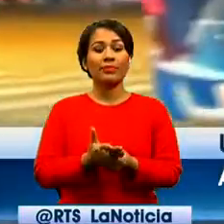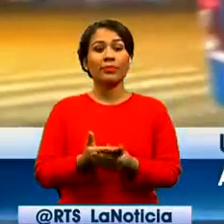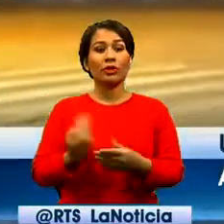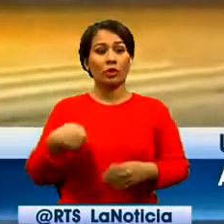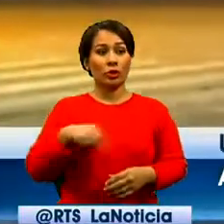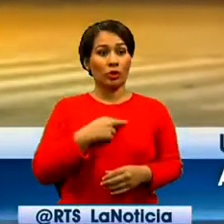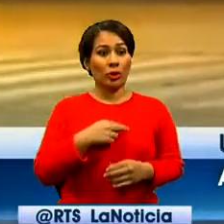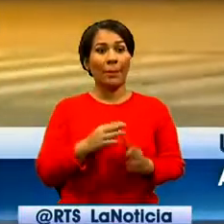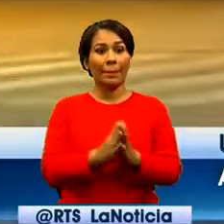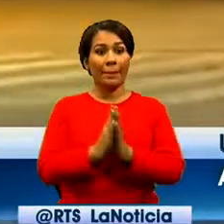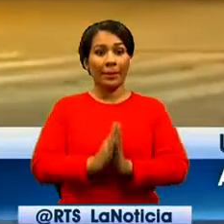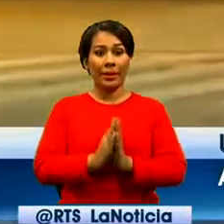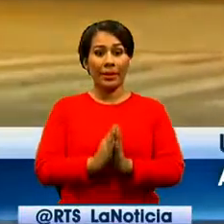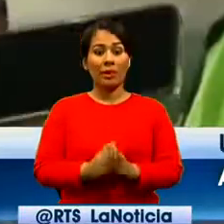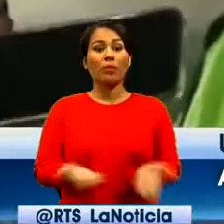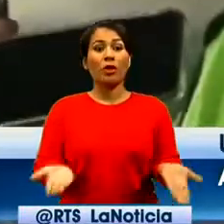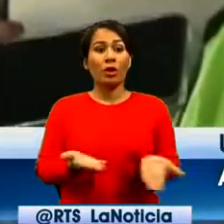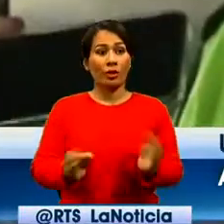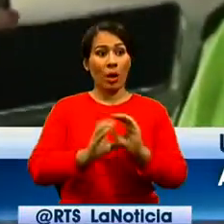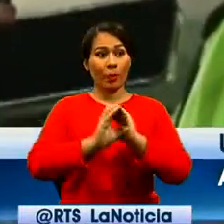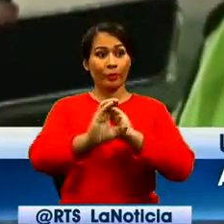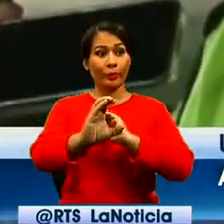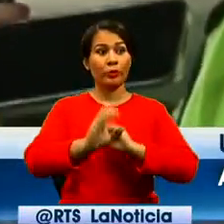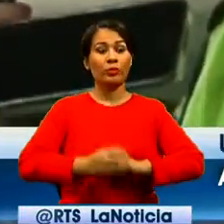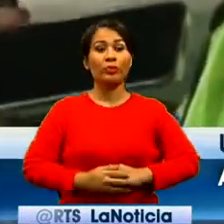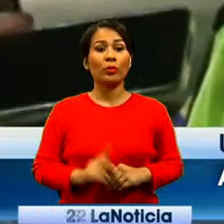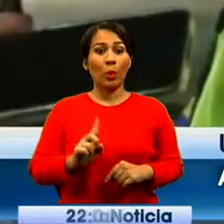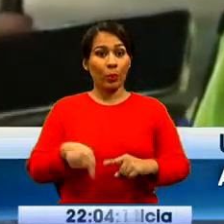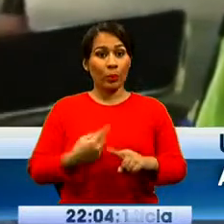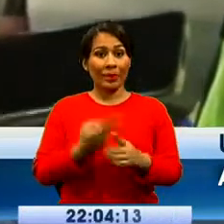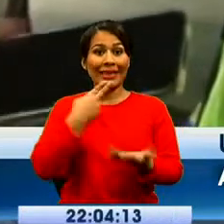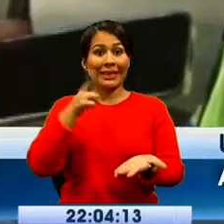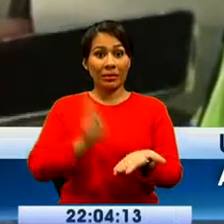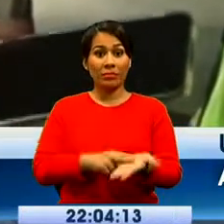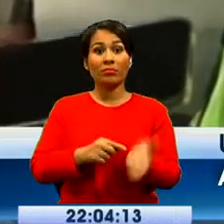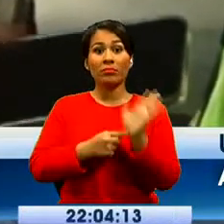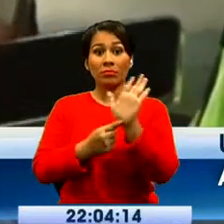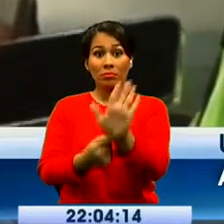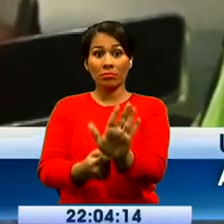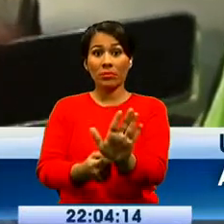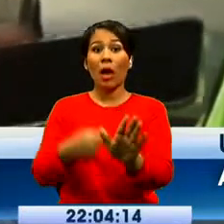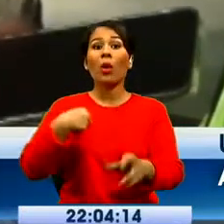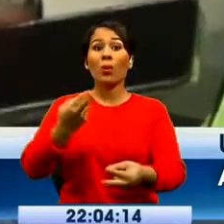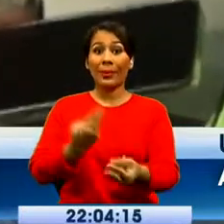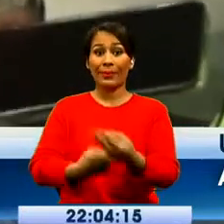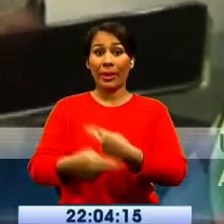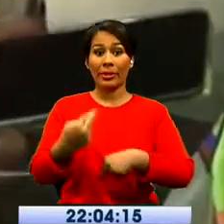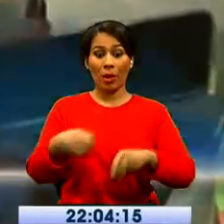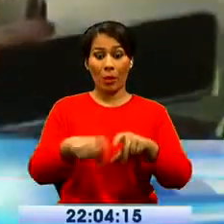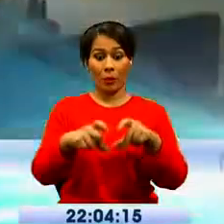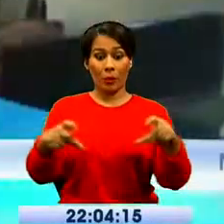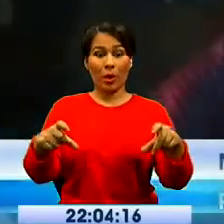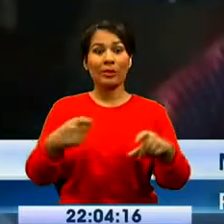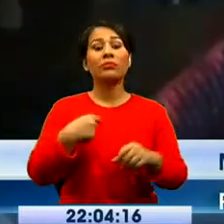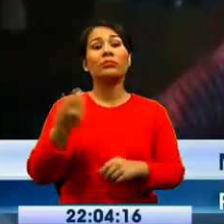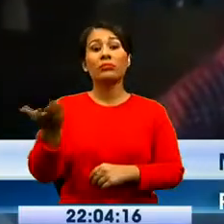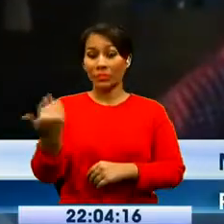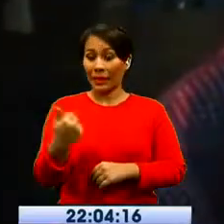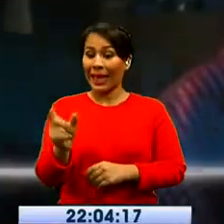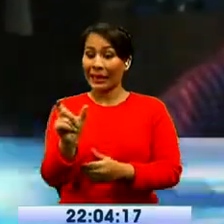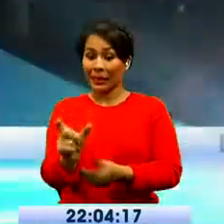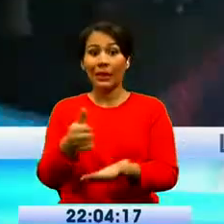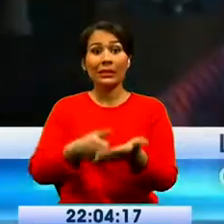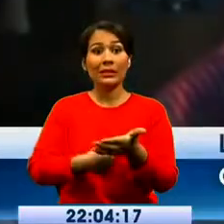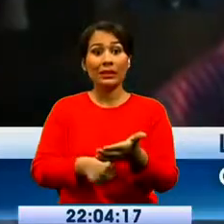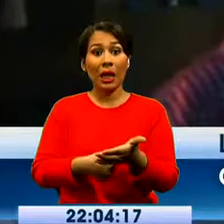a las cooperativas de transportes, en el momento de emitir un boleto, de vender un boleto, tienen que vender con una identificación. Lo que se puede uno